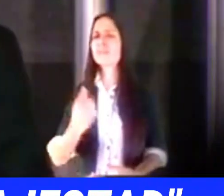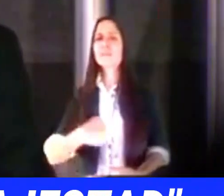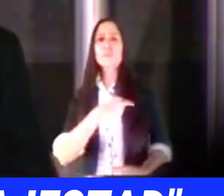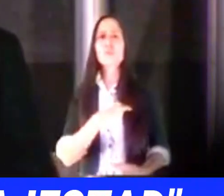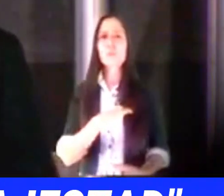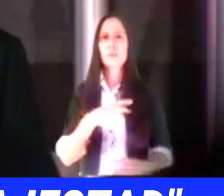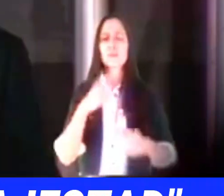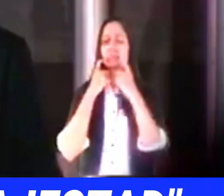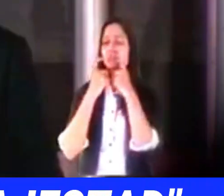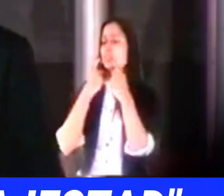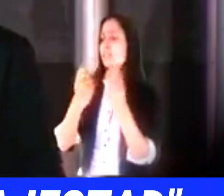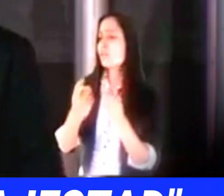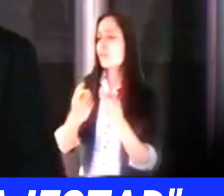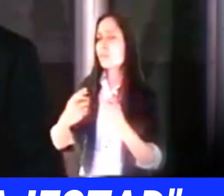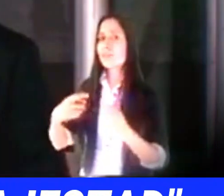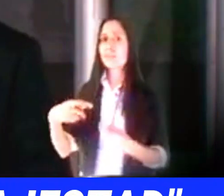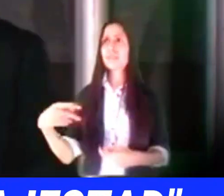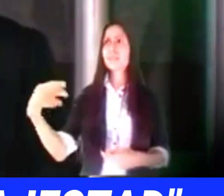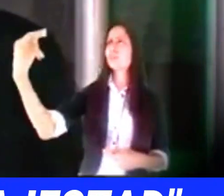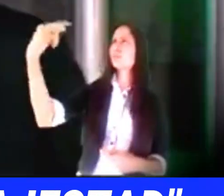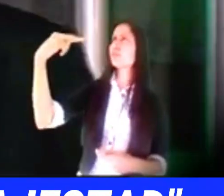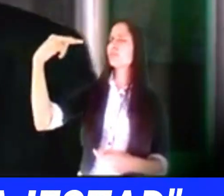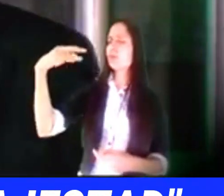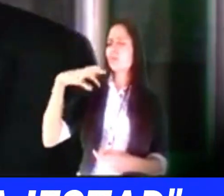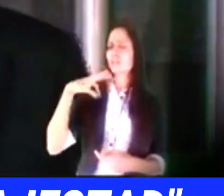nos encontró a nosotros tirados en el camino,